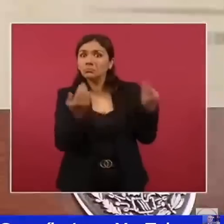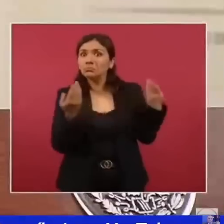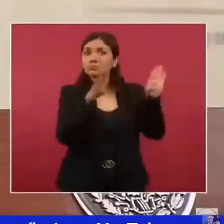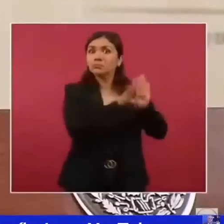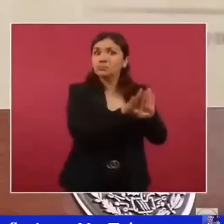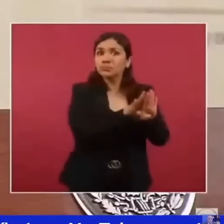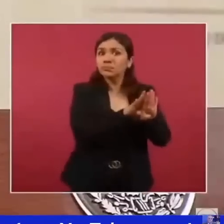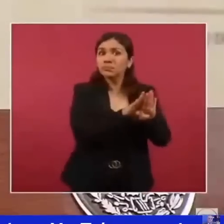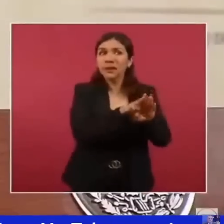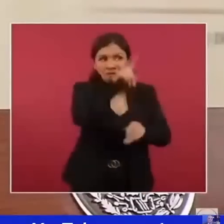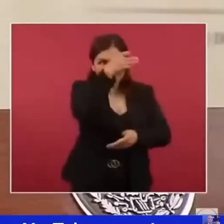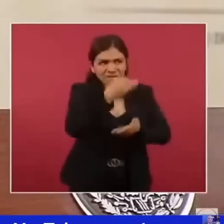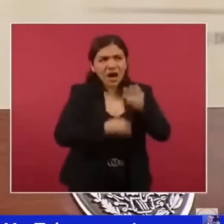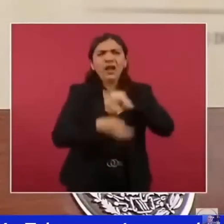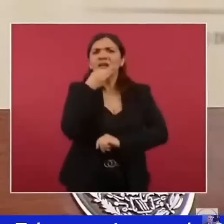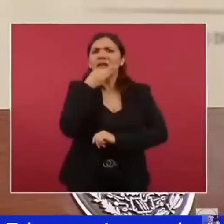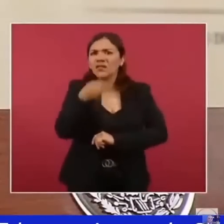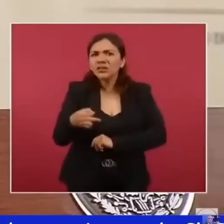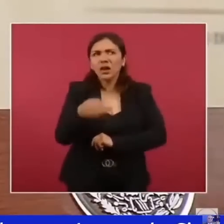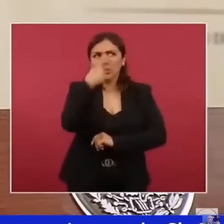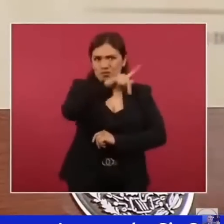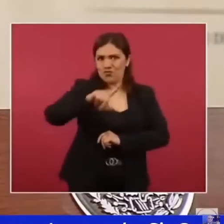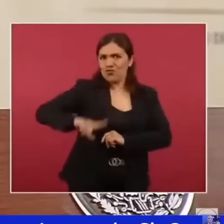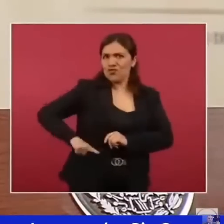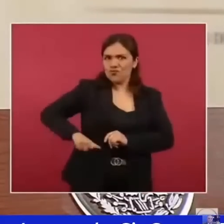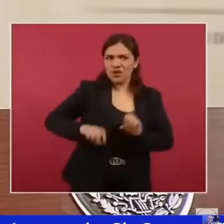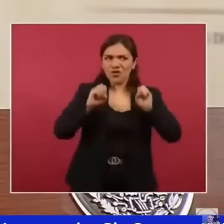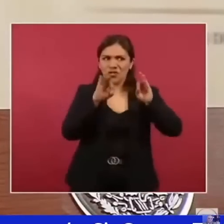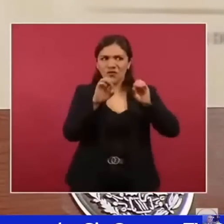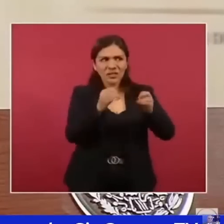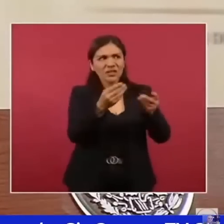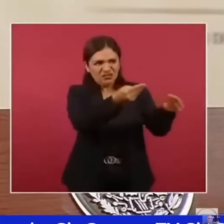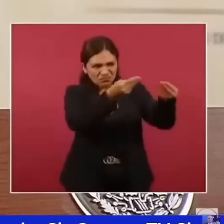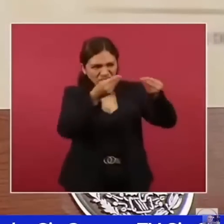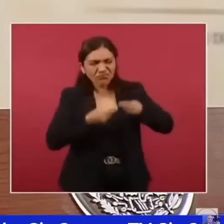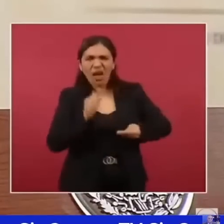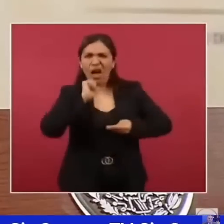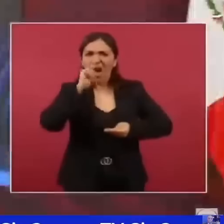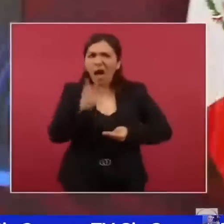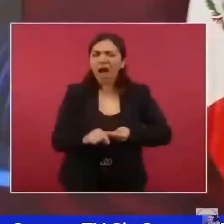Ahí sí no hay un comunicado del Departamento de Estado.